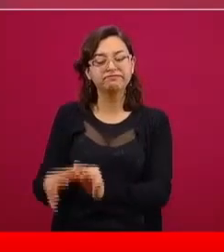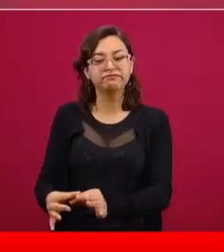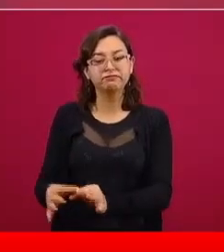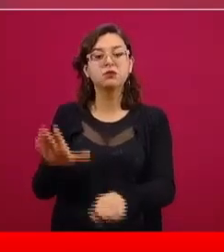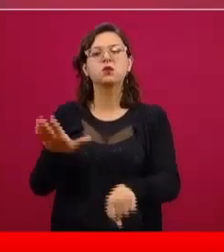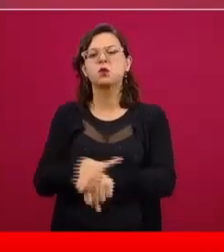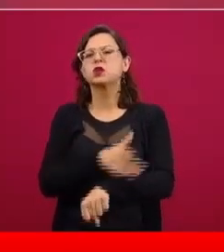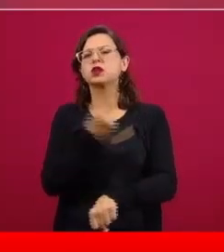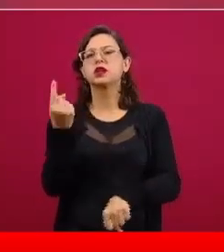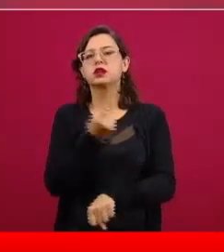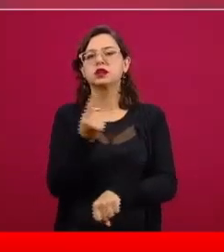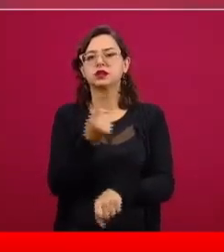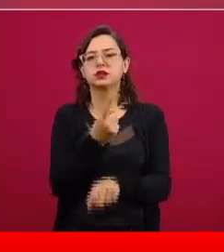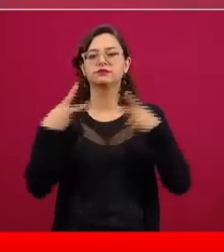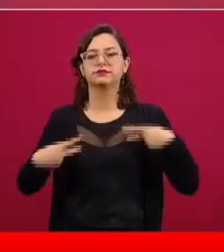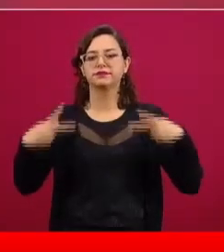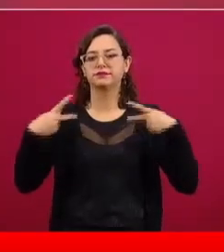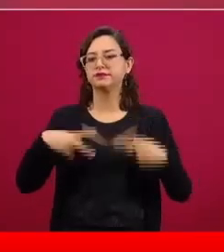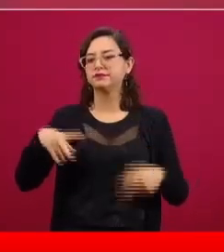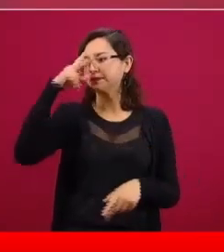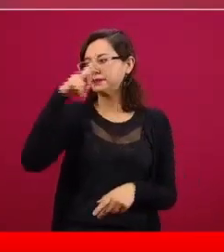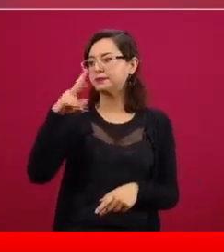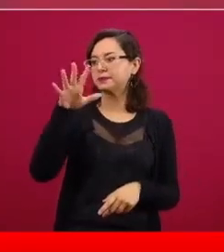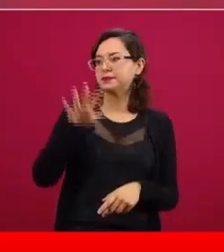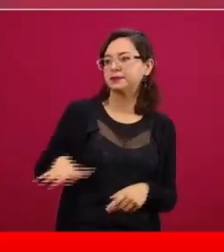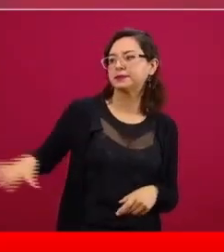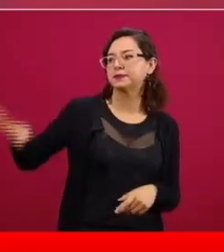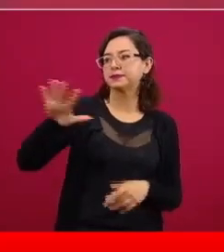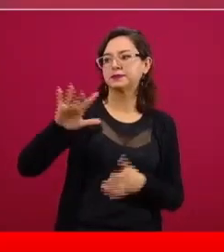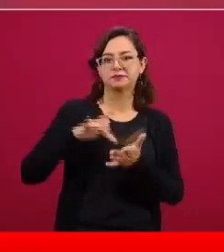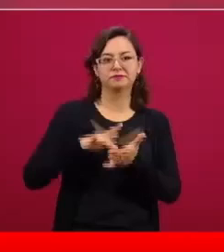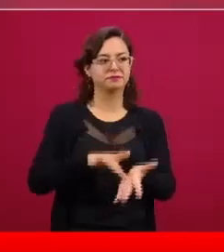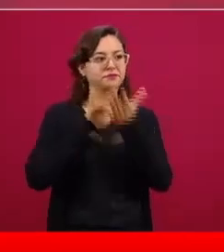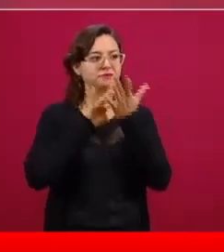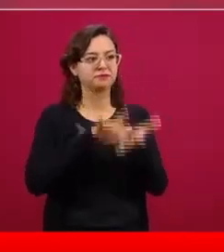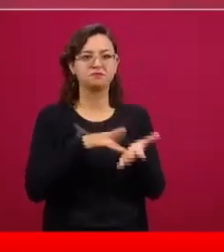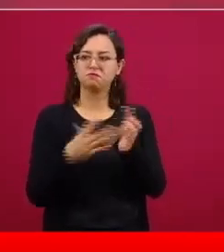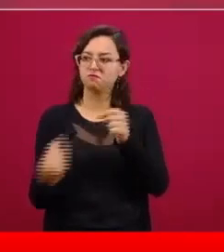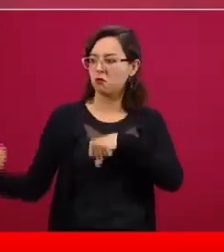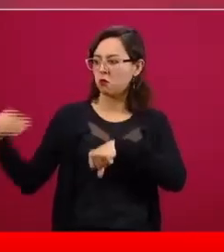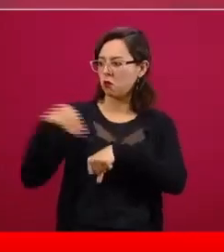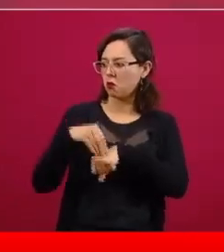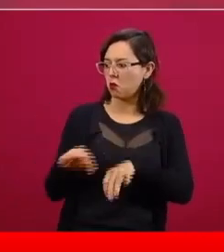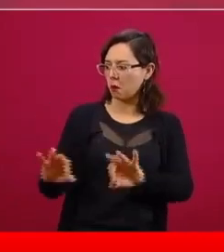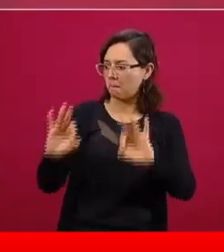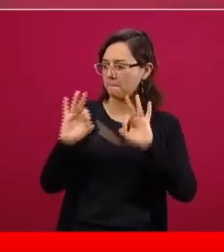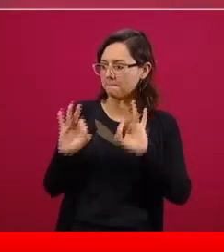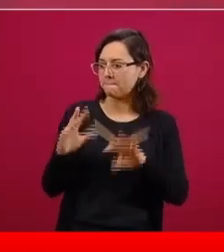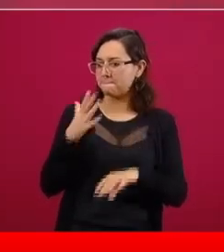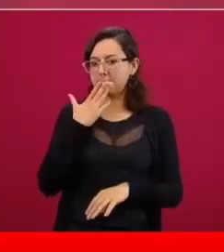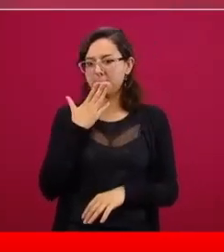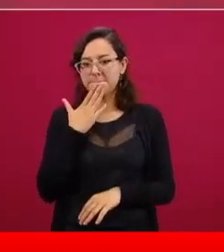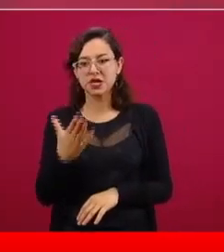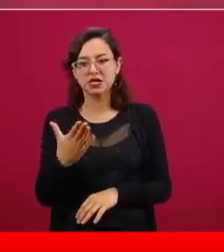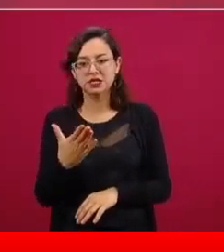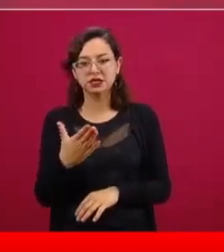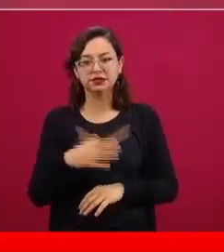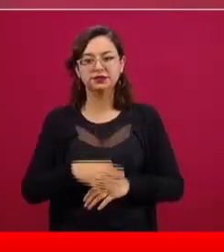el apoyo del pueblo, por el comportamiento ejemplar de los mexicanos.